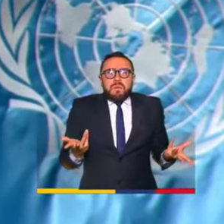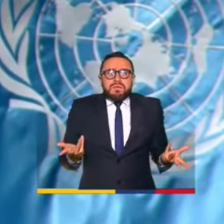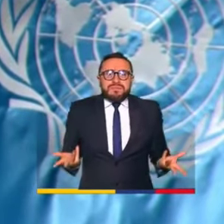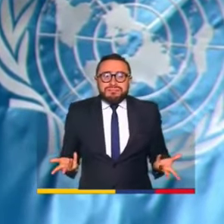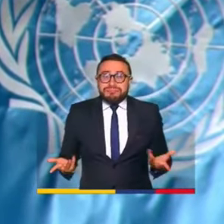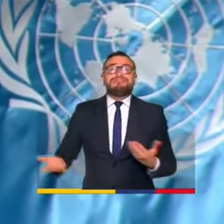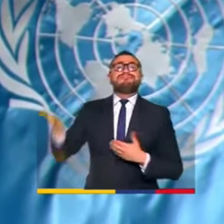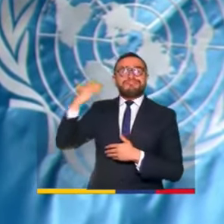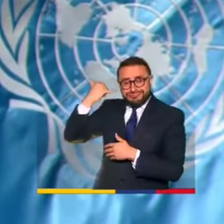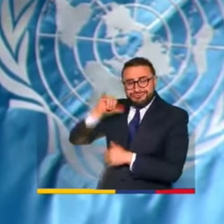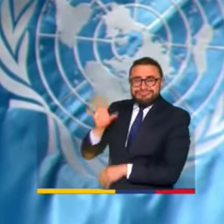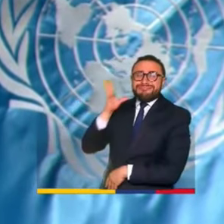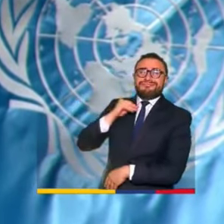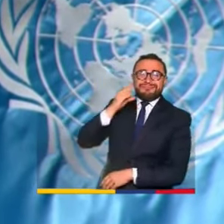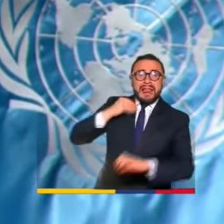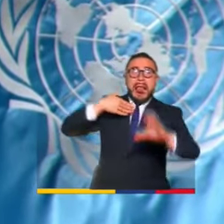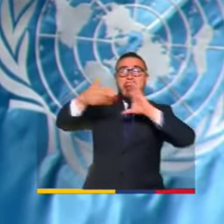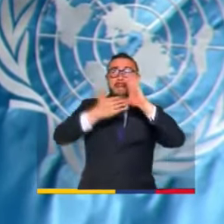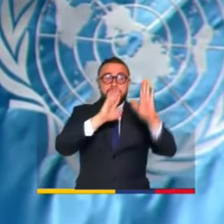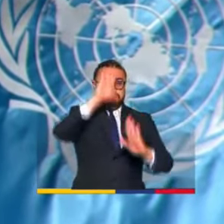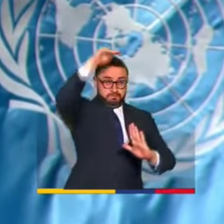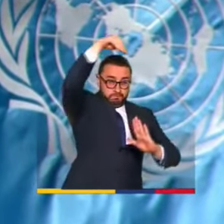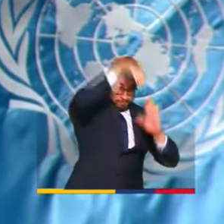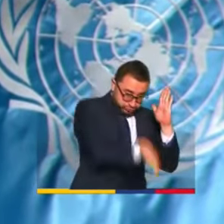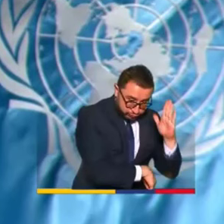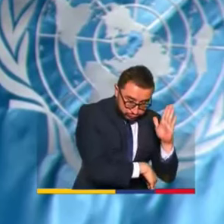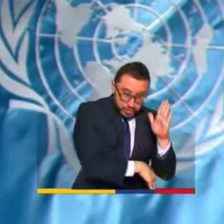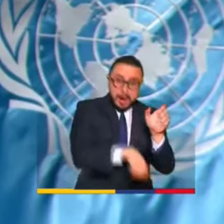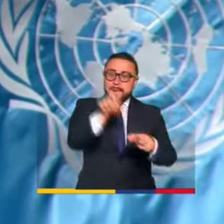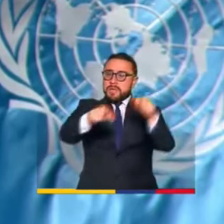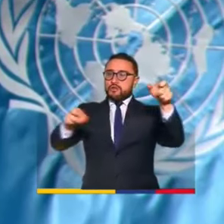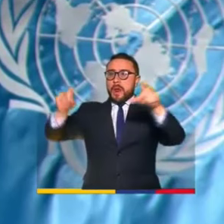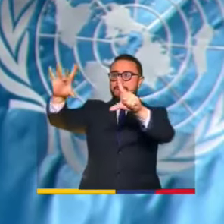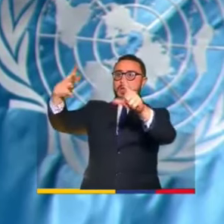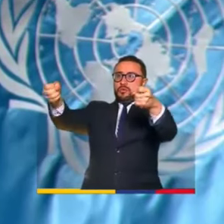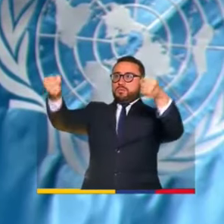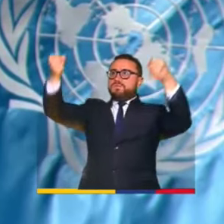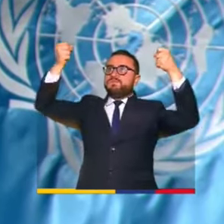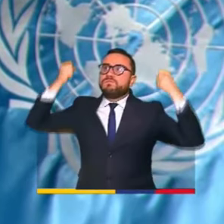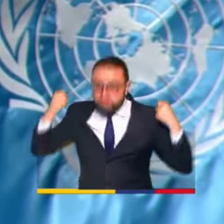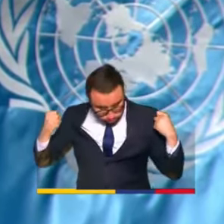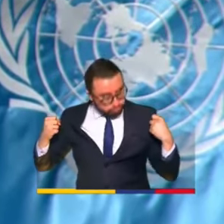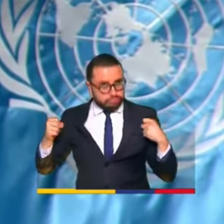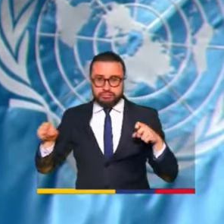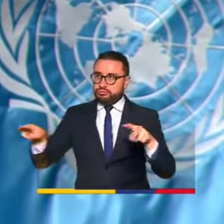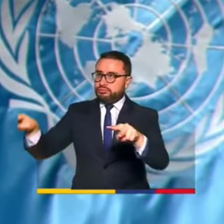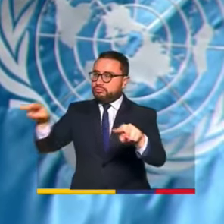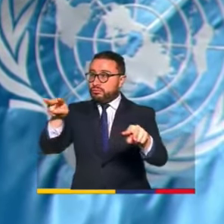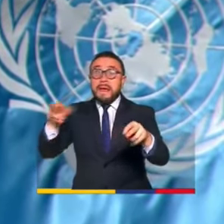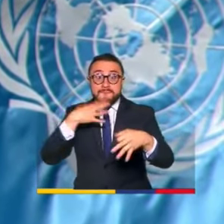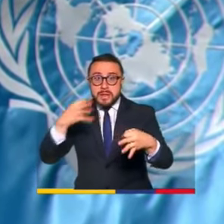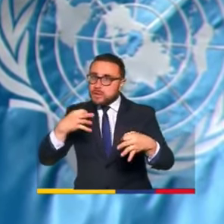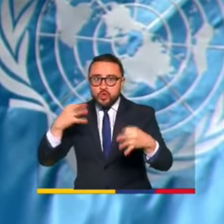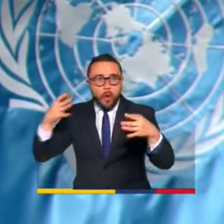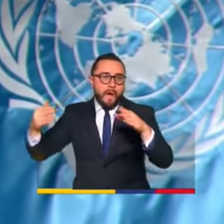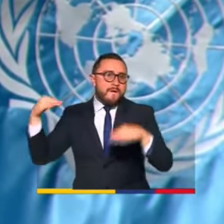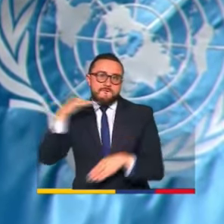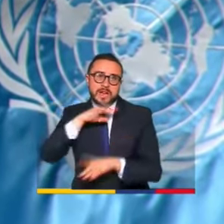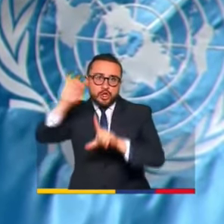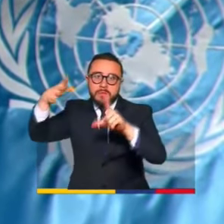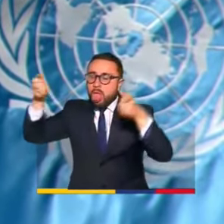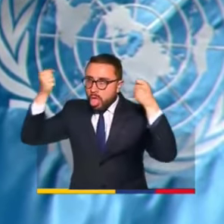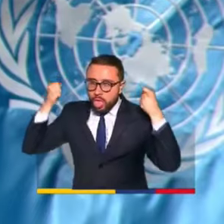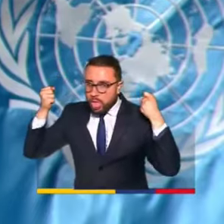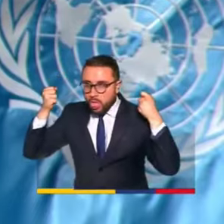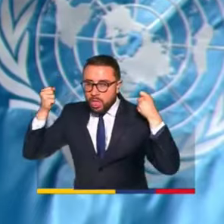clima y separación del ser humano de la realidad constituyen los condimentos del